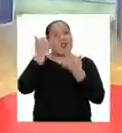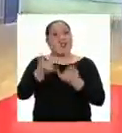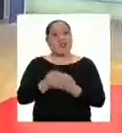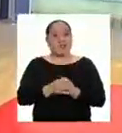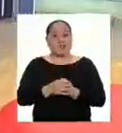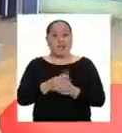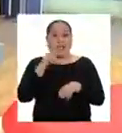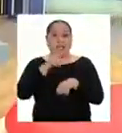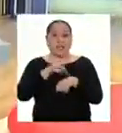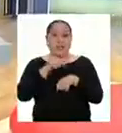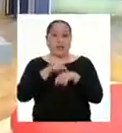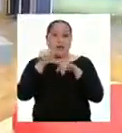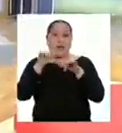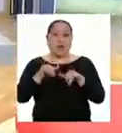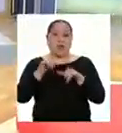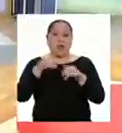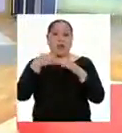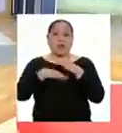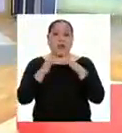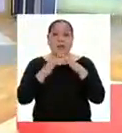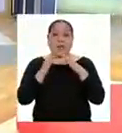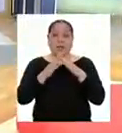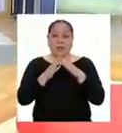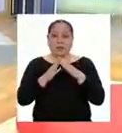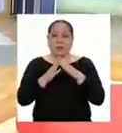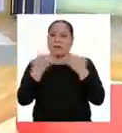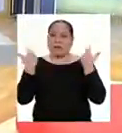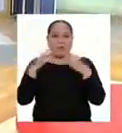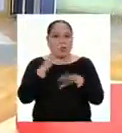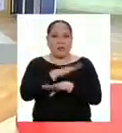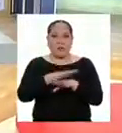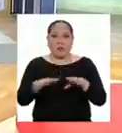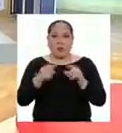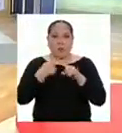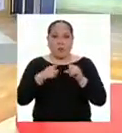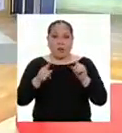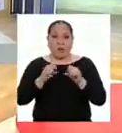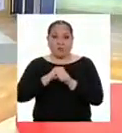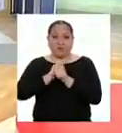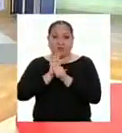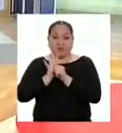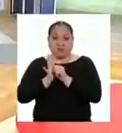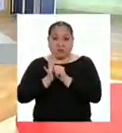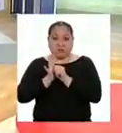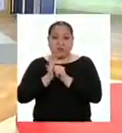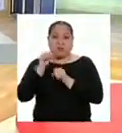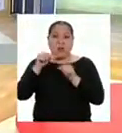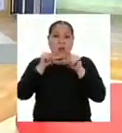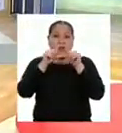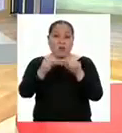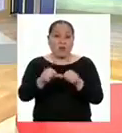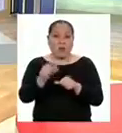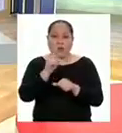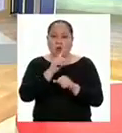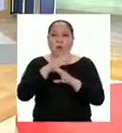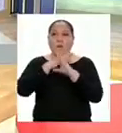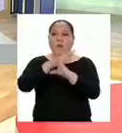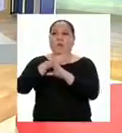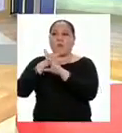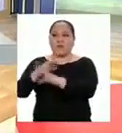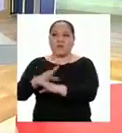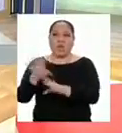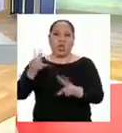La cuarentena ha terminado, pero el virus sigue existiendo. Así que para prevenir que los contagios sigan aumentando,